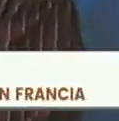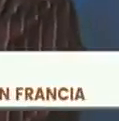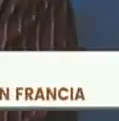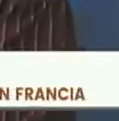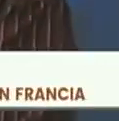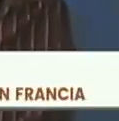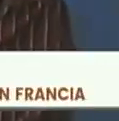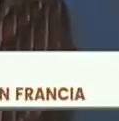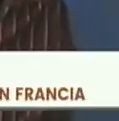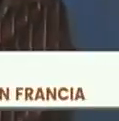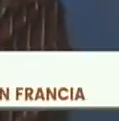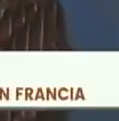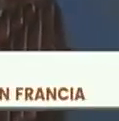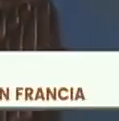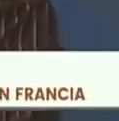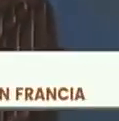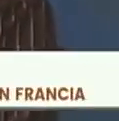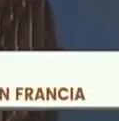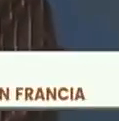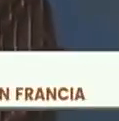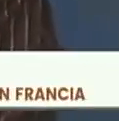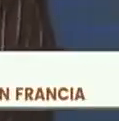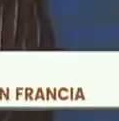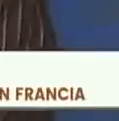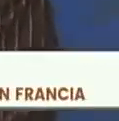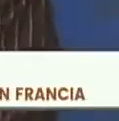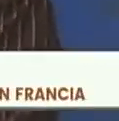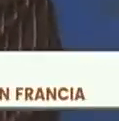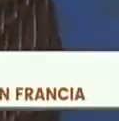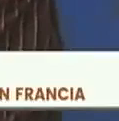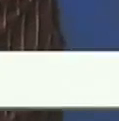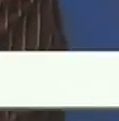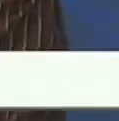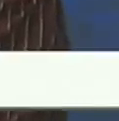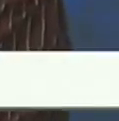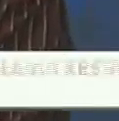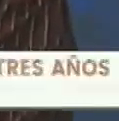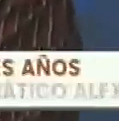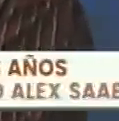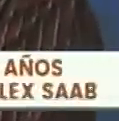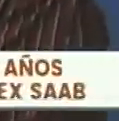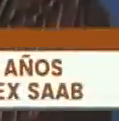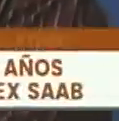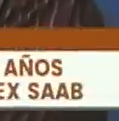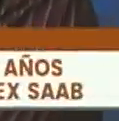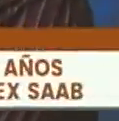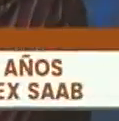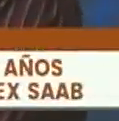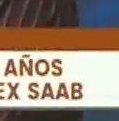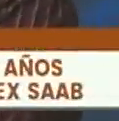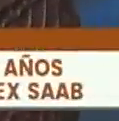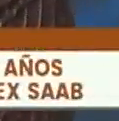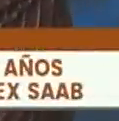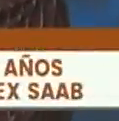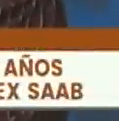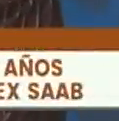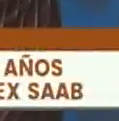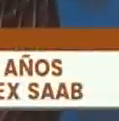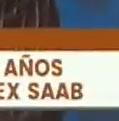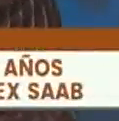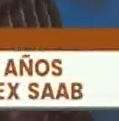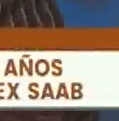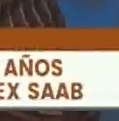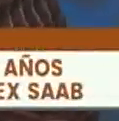esa capacidad de que aún manejan y van a manejar, no sé hasta cuándo, el centro de poder de Washington, de los medios de